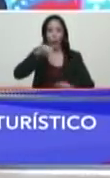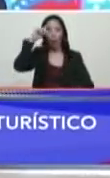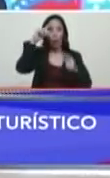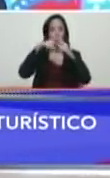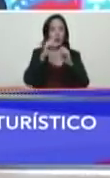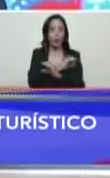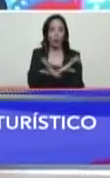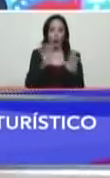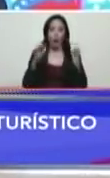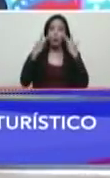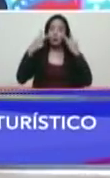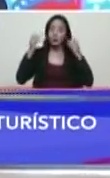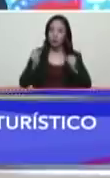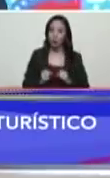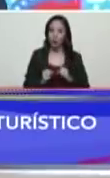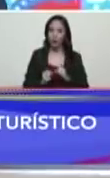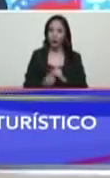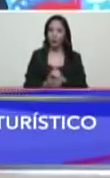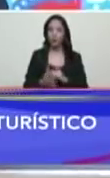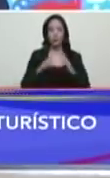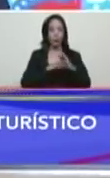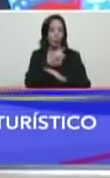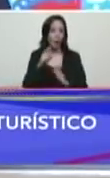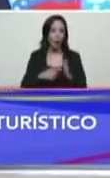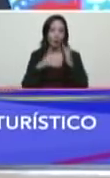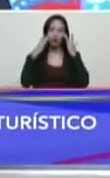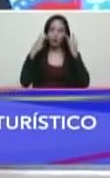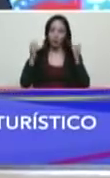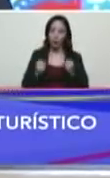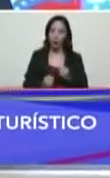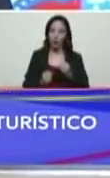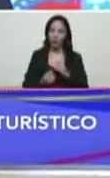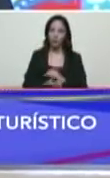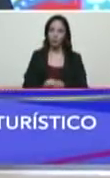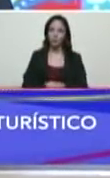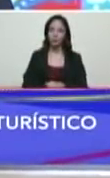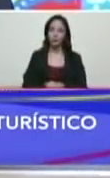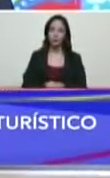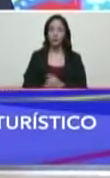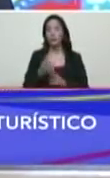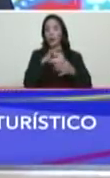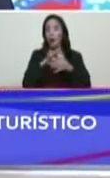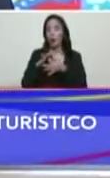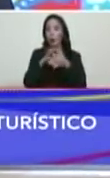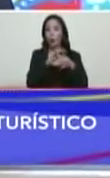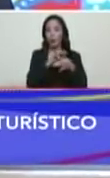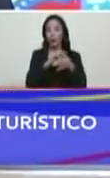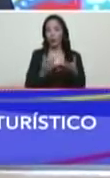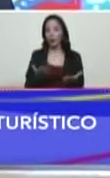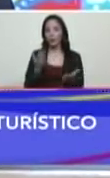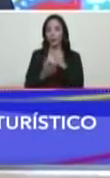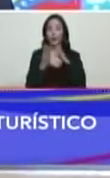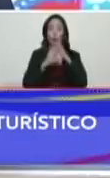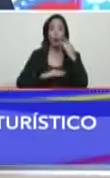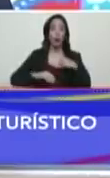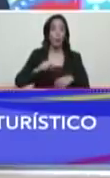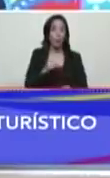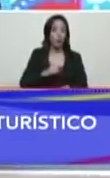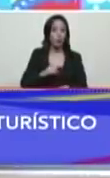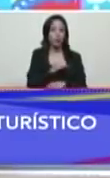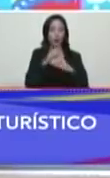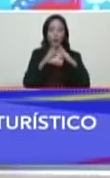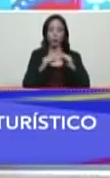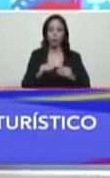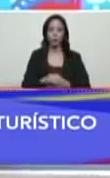la seguridad garantizada y las unidades de la Policía Turística